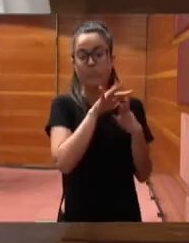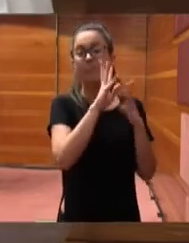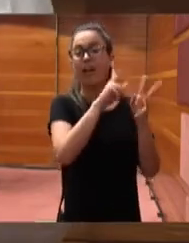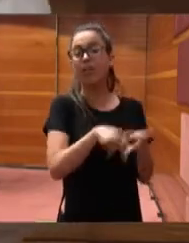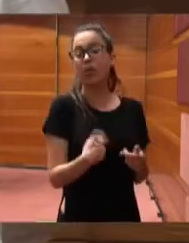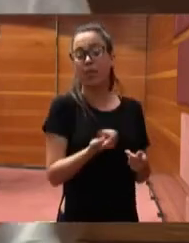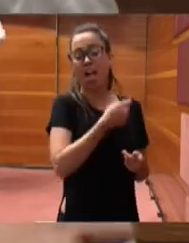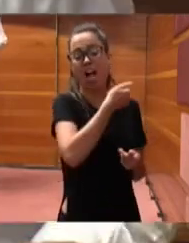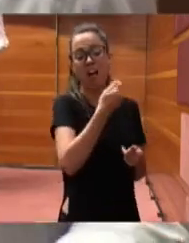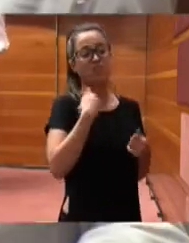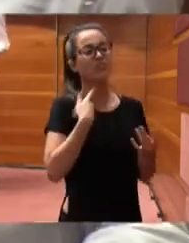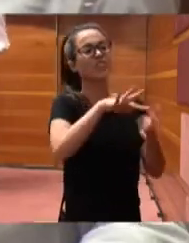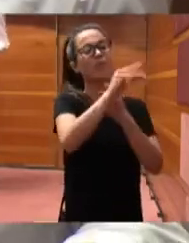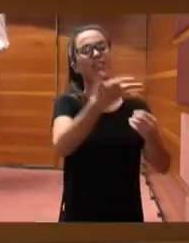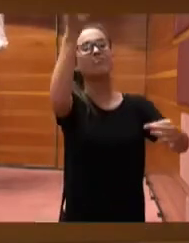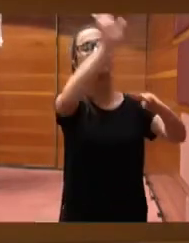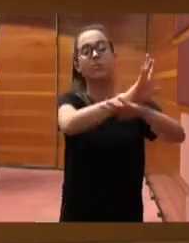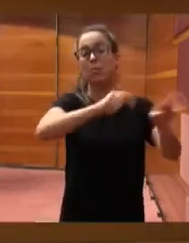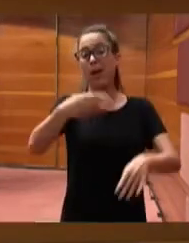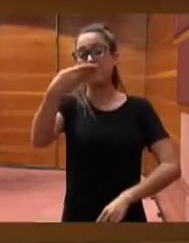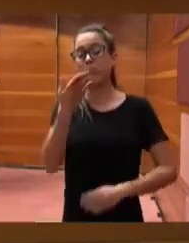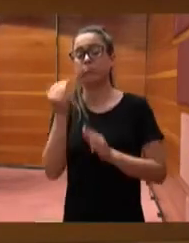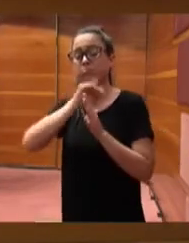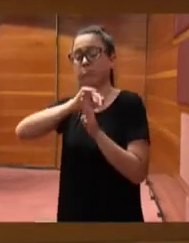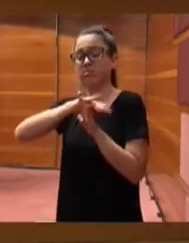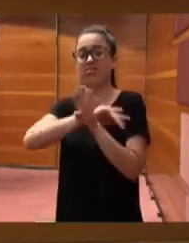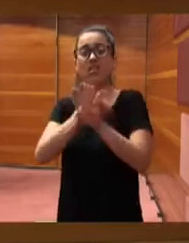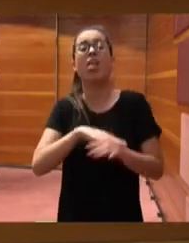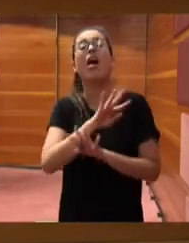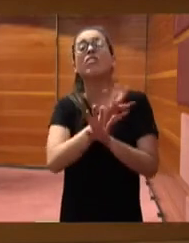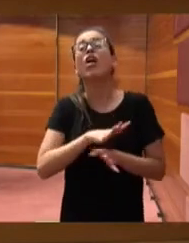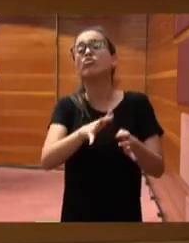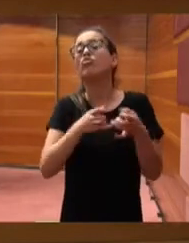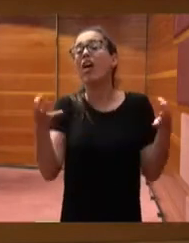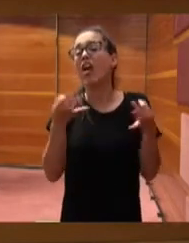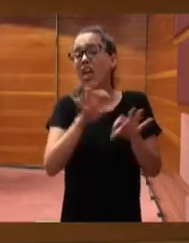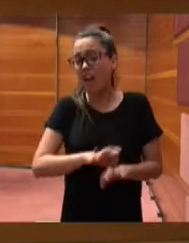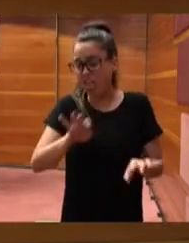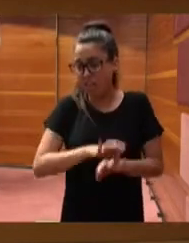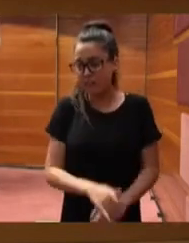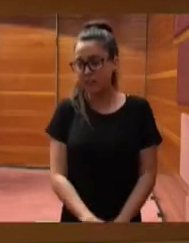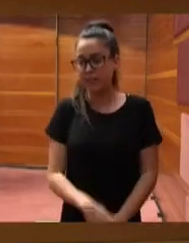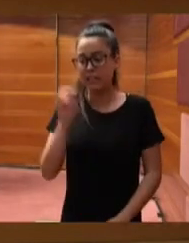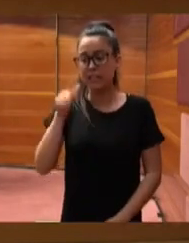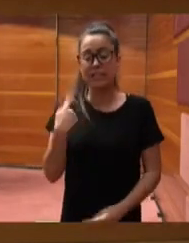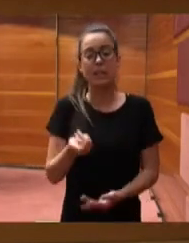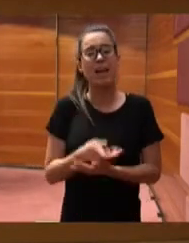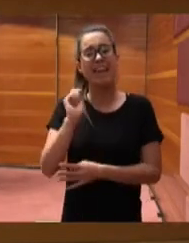B, obviamente no la transparentaría. Con lo cual, no he conseguido nada. Sí pone un reto más